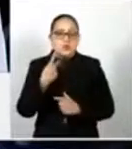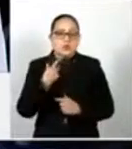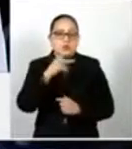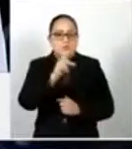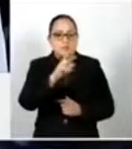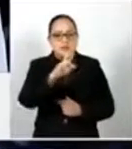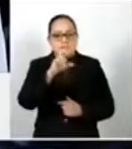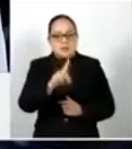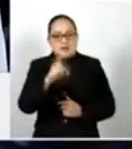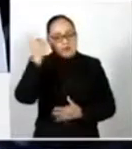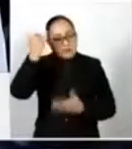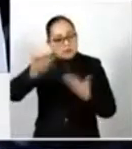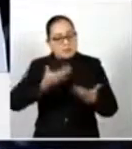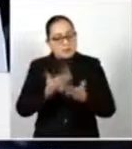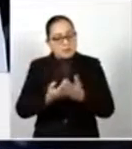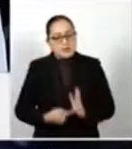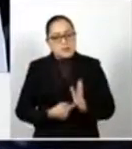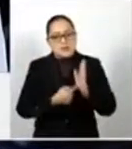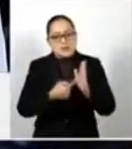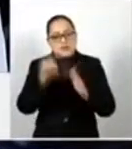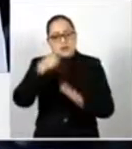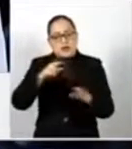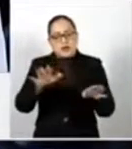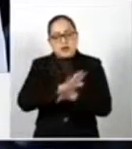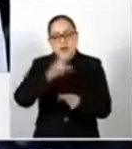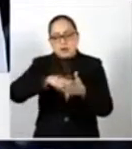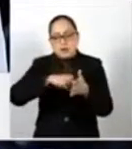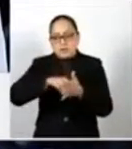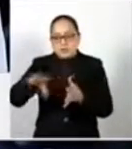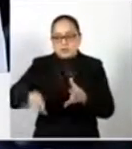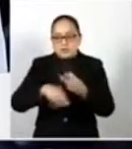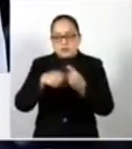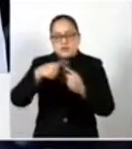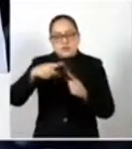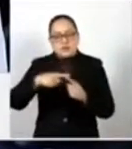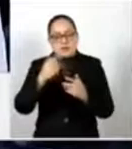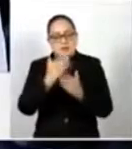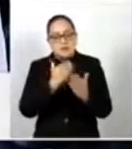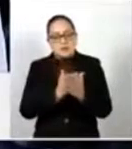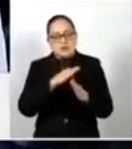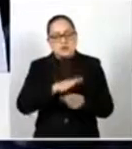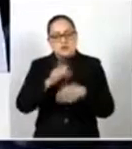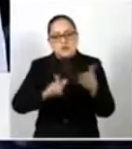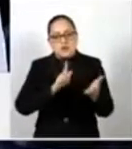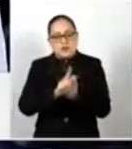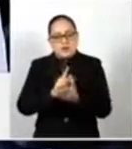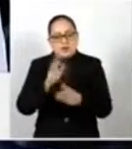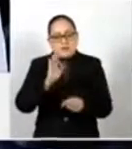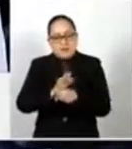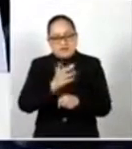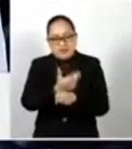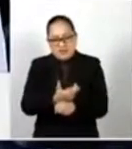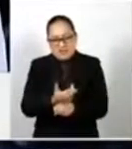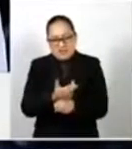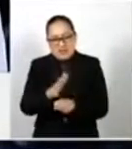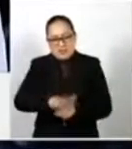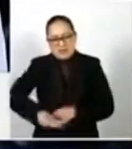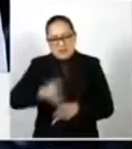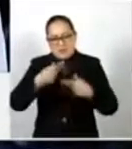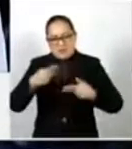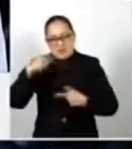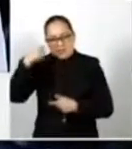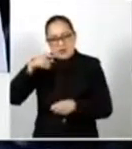una iniciativa con proyecto de decreto por el que se reforman y adicionan diversas disposiciones de la Ley Federal de Defensoría Pública en materia de protección